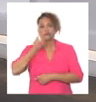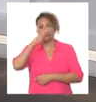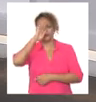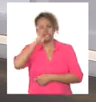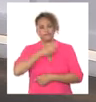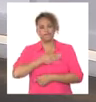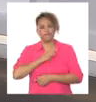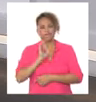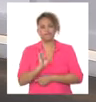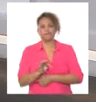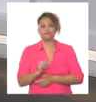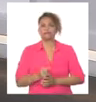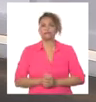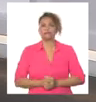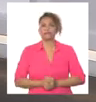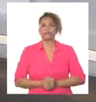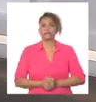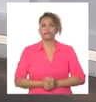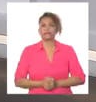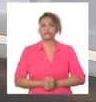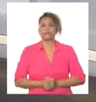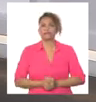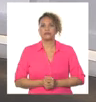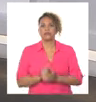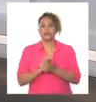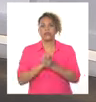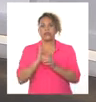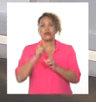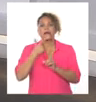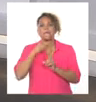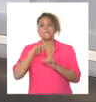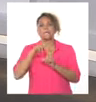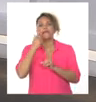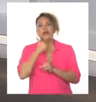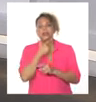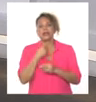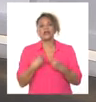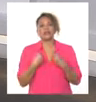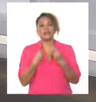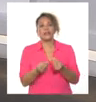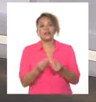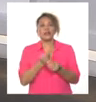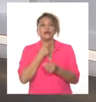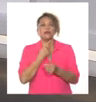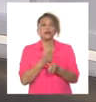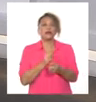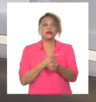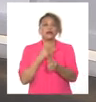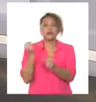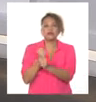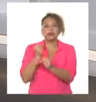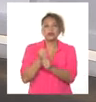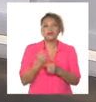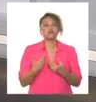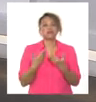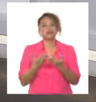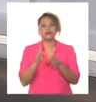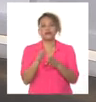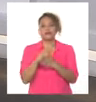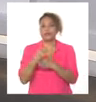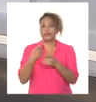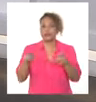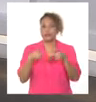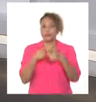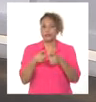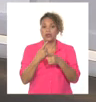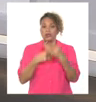isla". Y Marta Valdés deja un legado para presentes y futuras generaciones de músicos. Varios de quienes